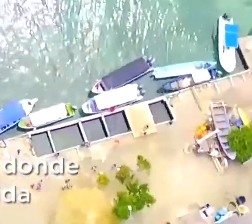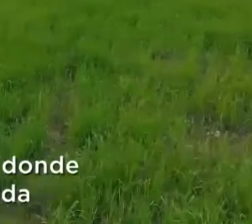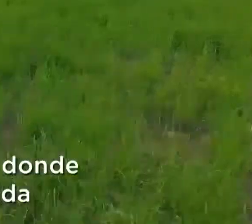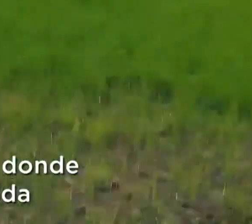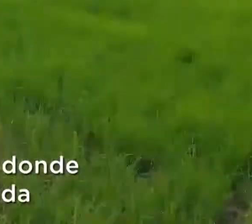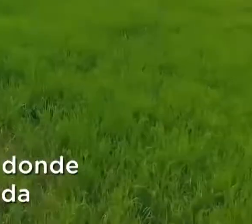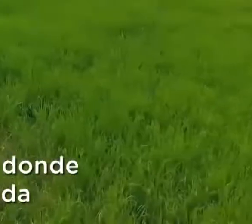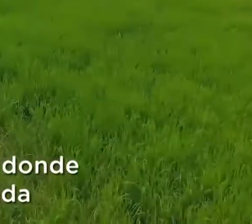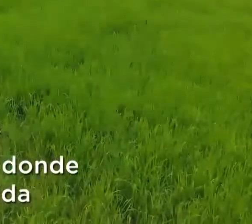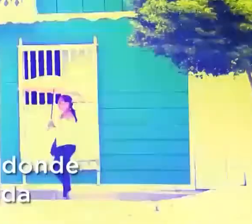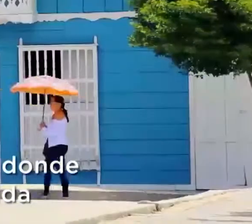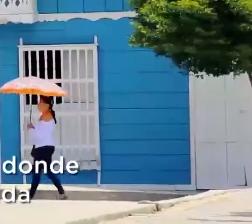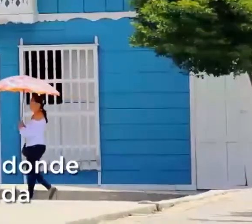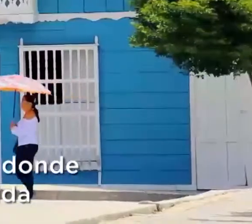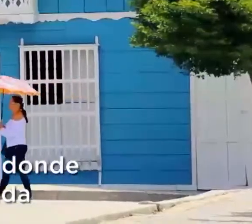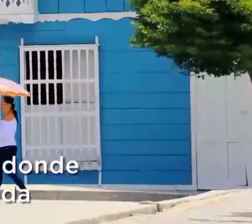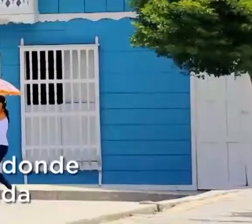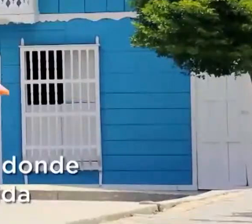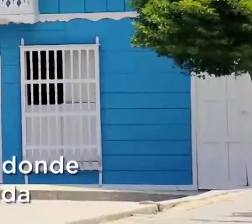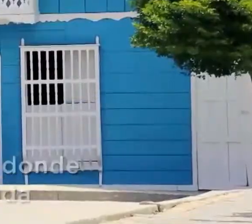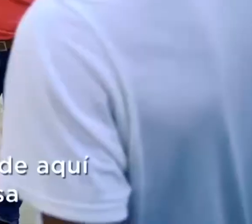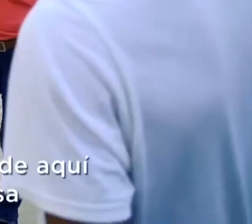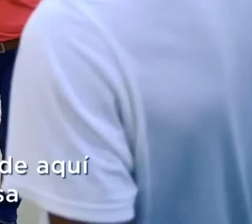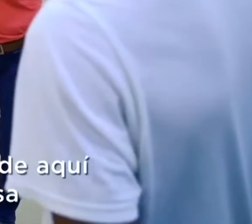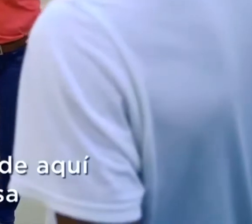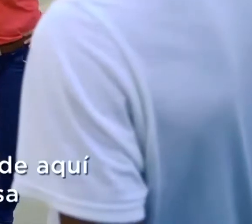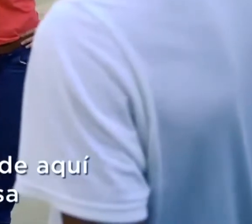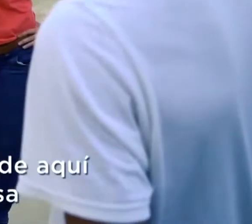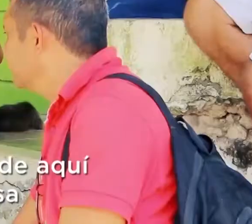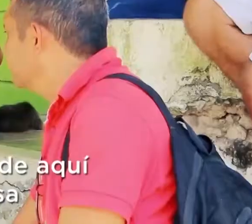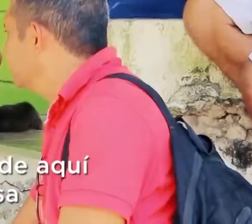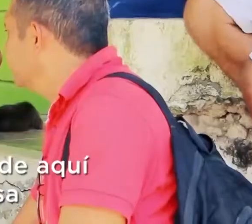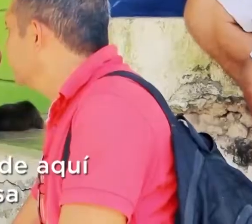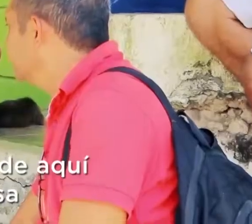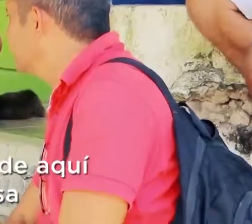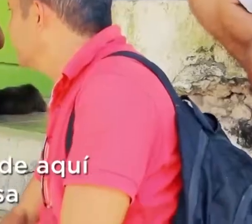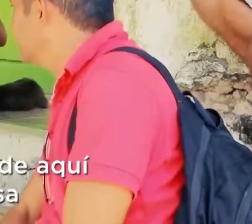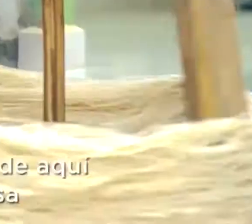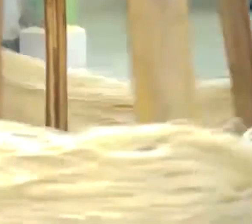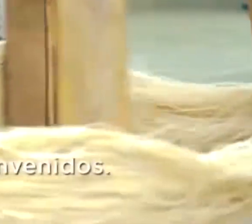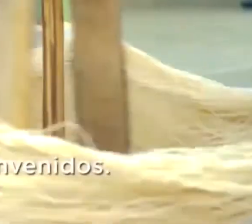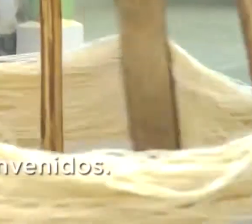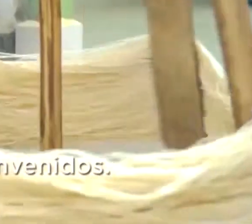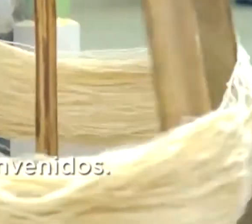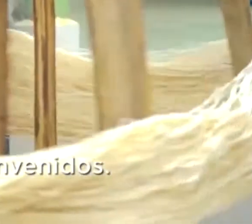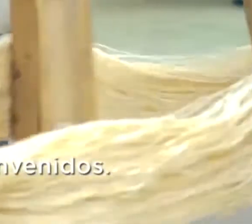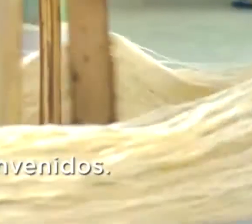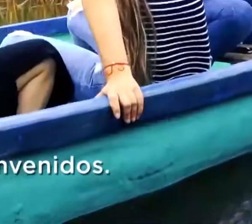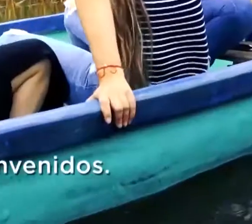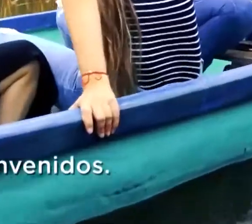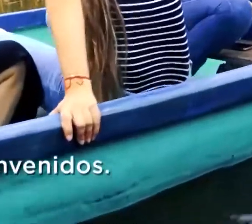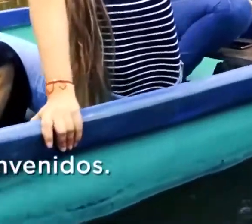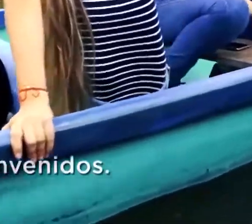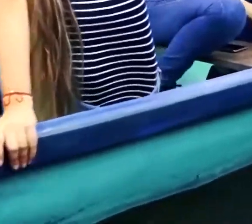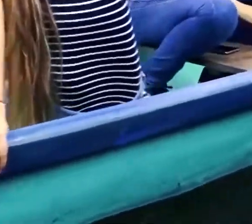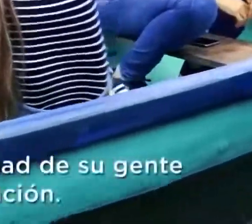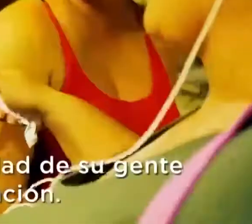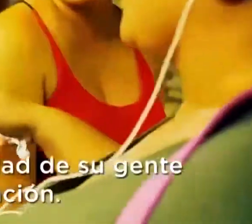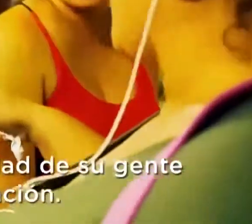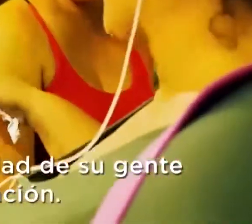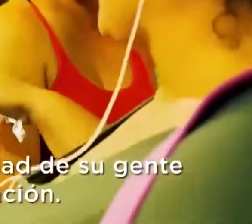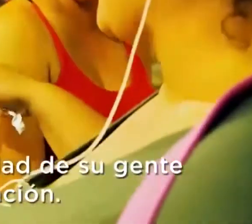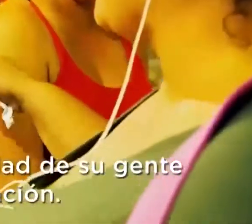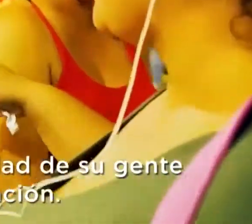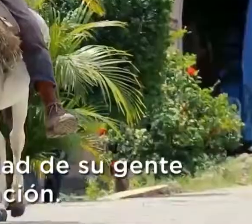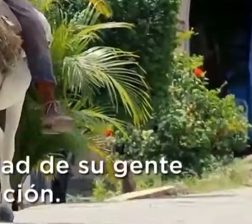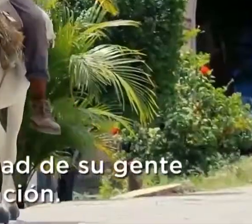He descubierto un lugar en donde los colores cobran vida, donde los que no somos de aquí nos sentimos en casa, porque siempre somos bienvenidos, donde